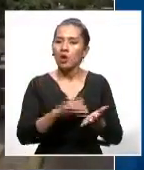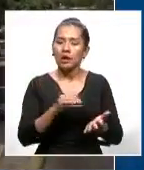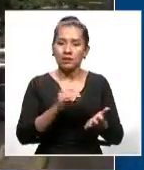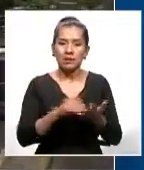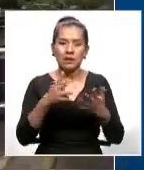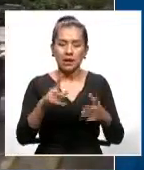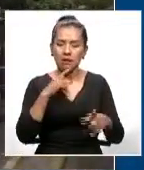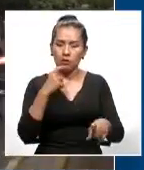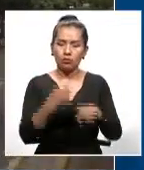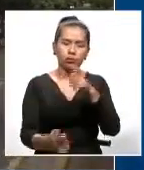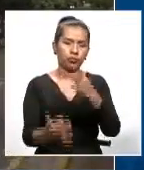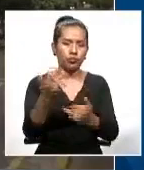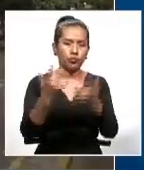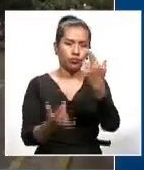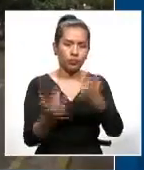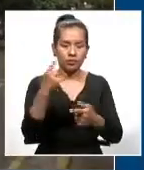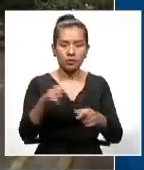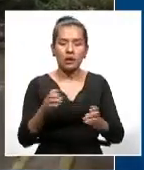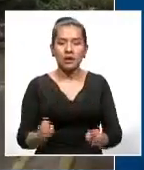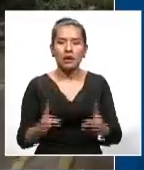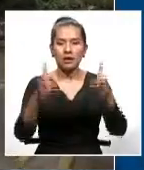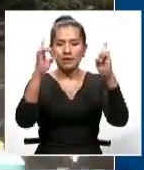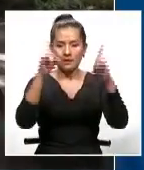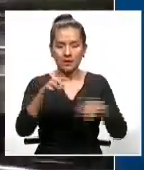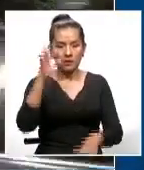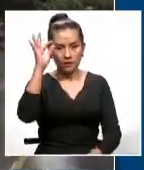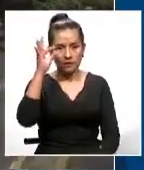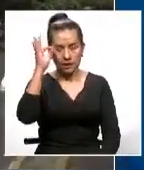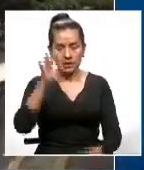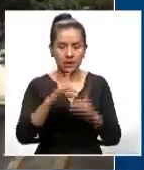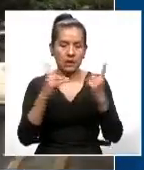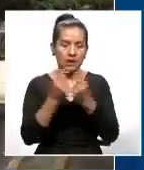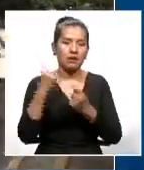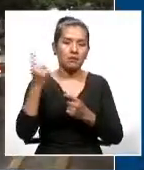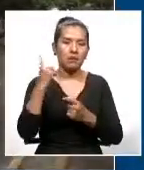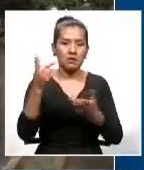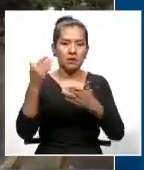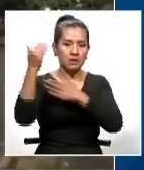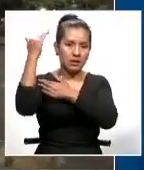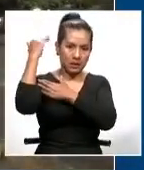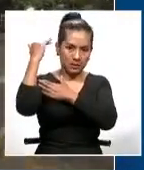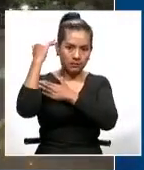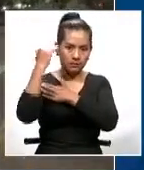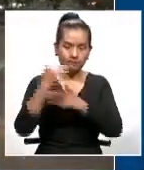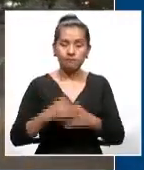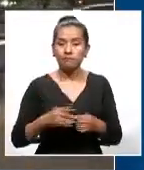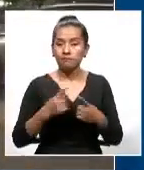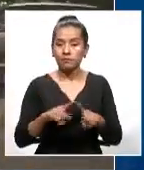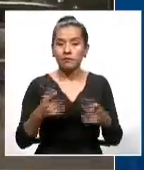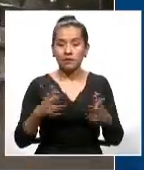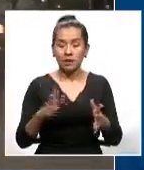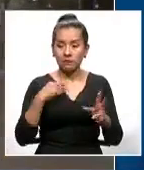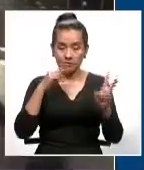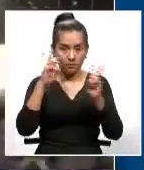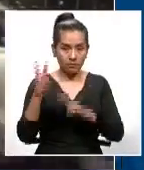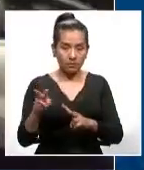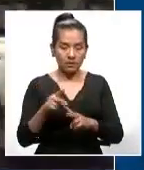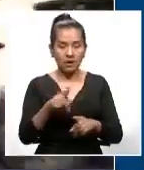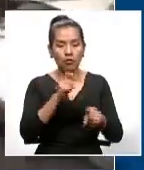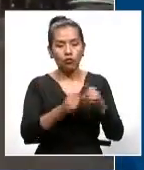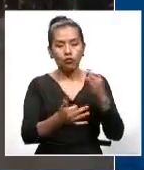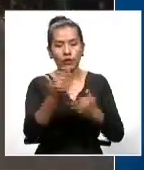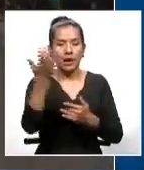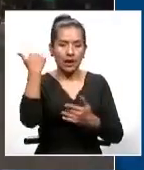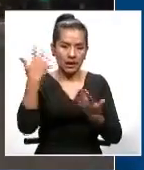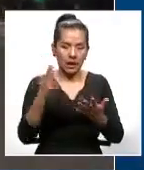prendido fuego en el edificio de la Fiscalía Departamental de Santa Cruz. O al menos, como lo decíamos, lo que queda